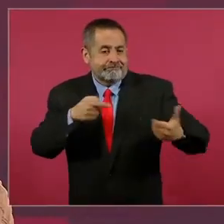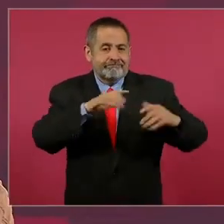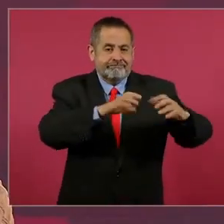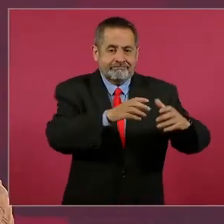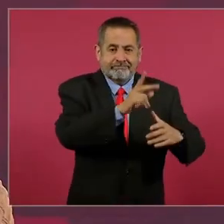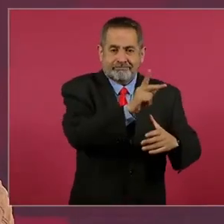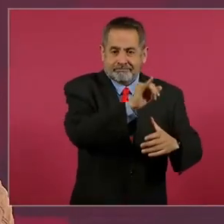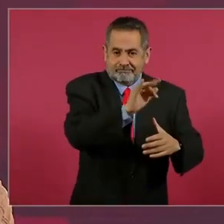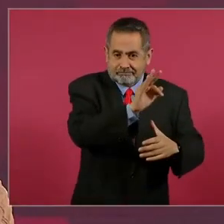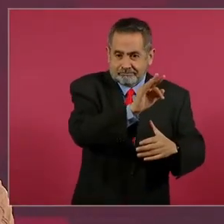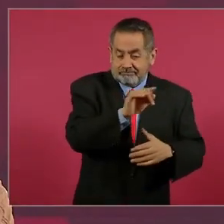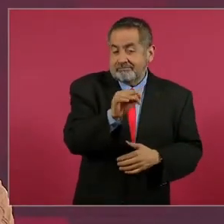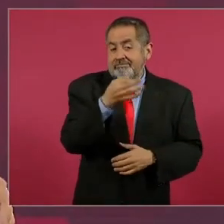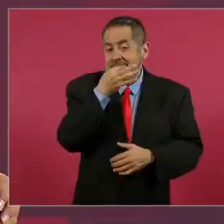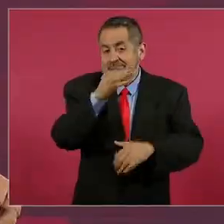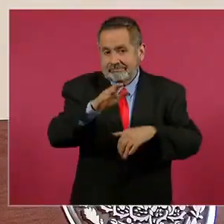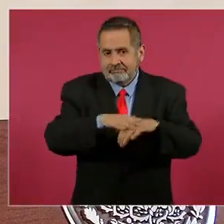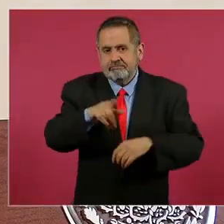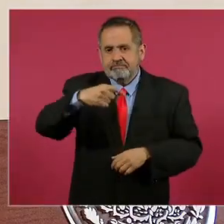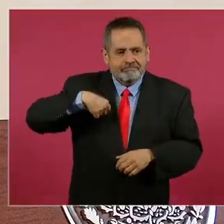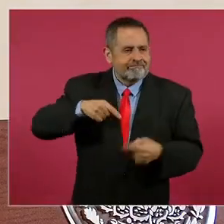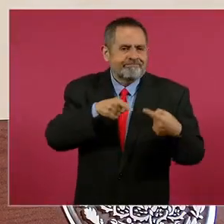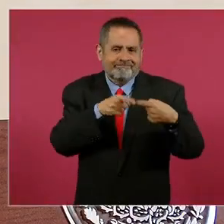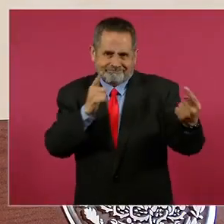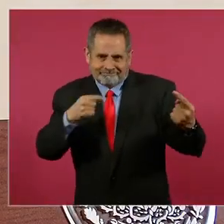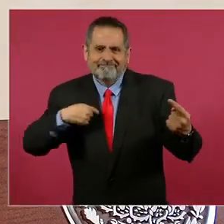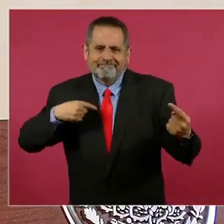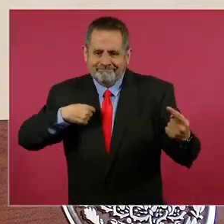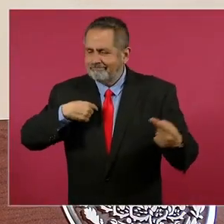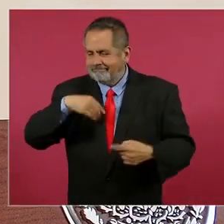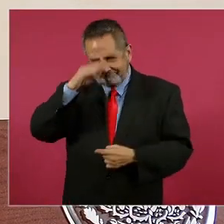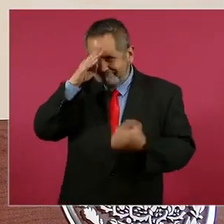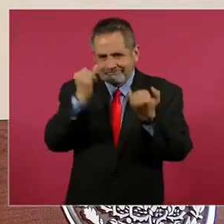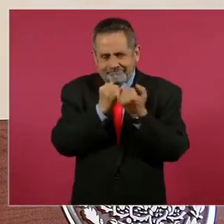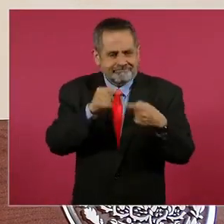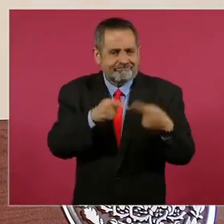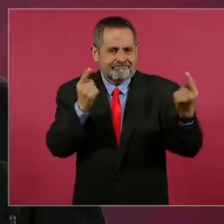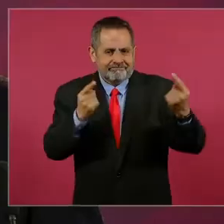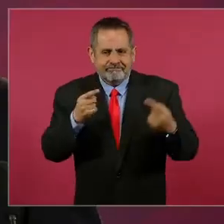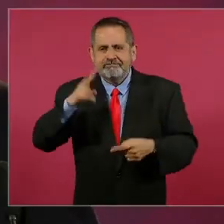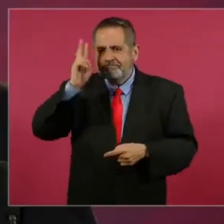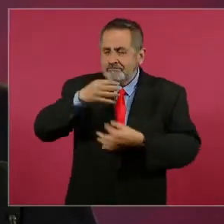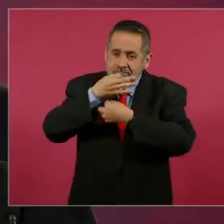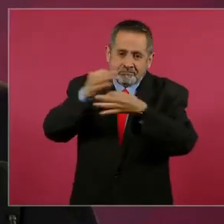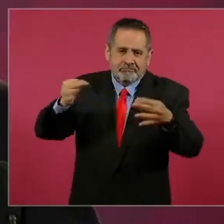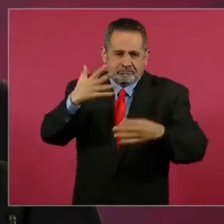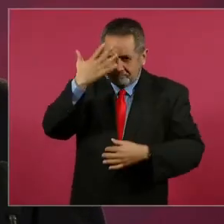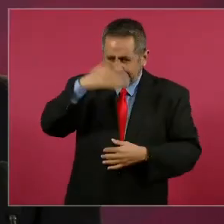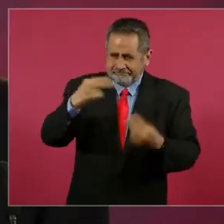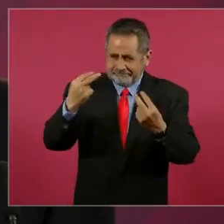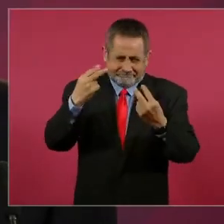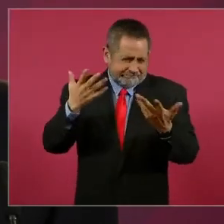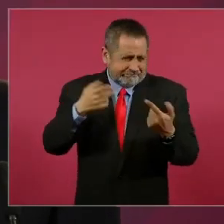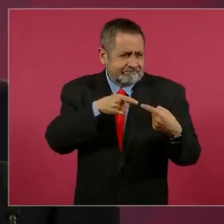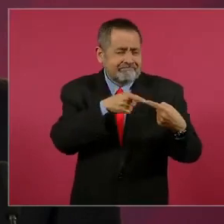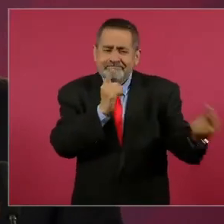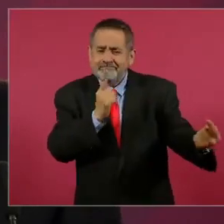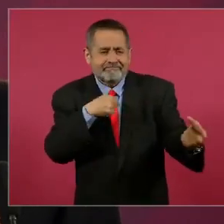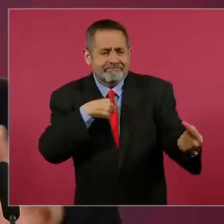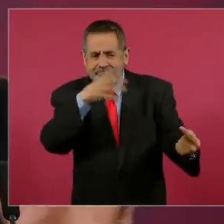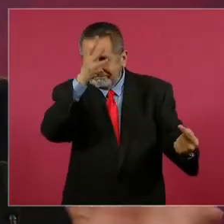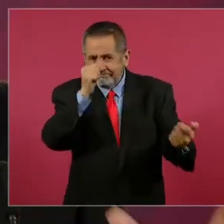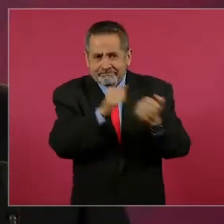que, por cierto, tenemos algunas diferencias, como es público y notorio, sí,